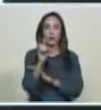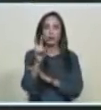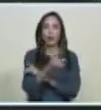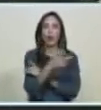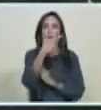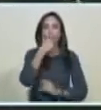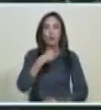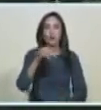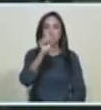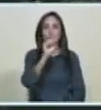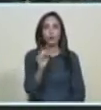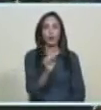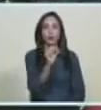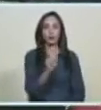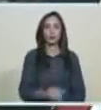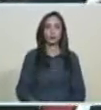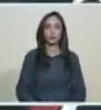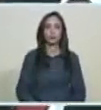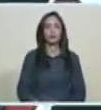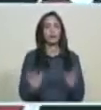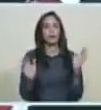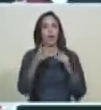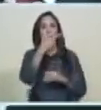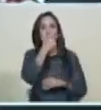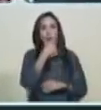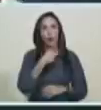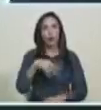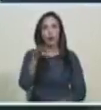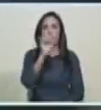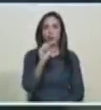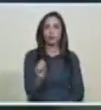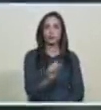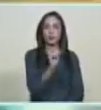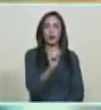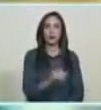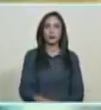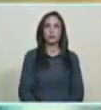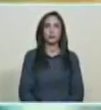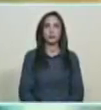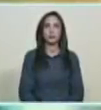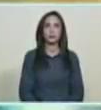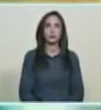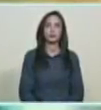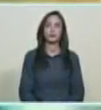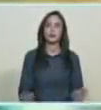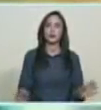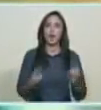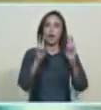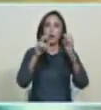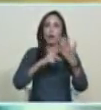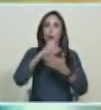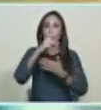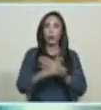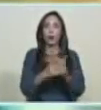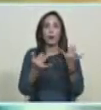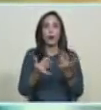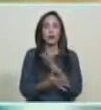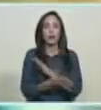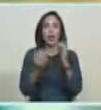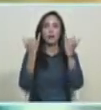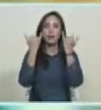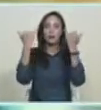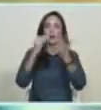3.502 bolívares soberanos. En bolívares. En bolívares. Es un nuevo programa para la recuperación